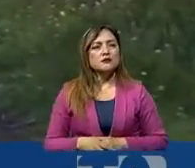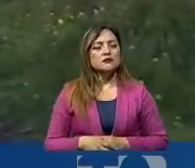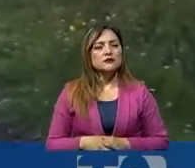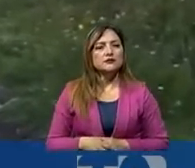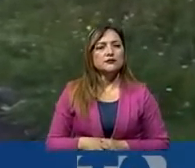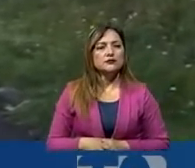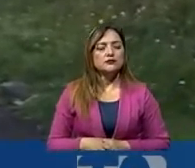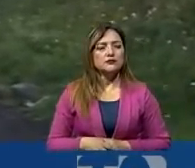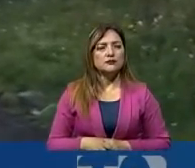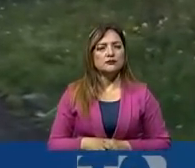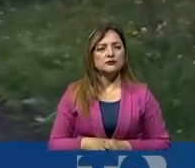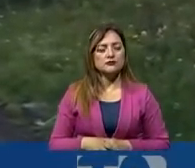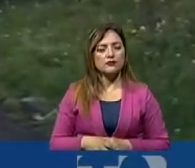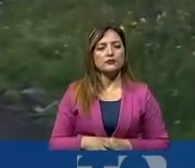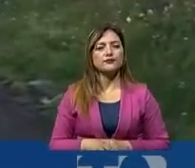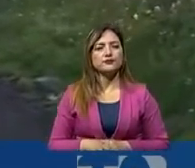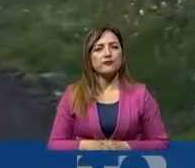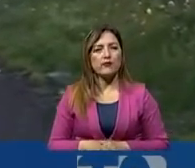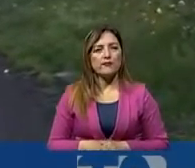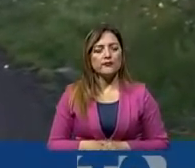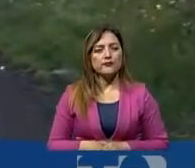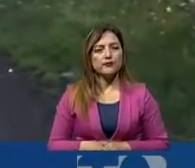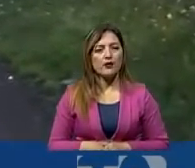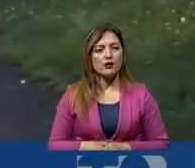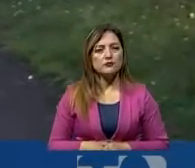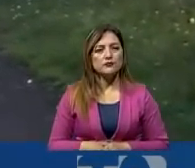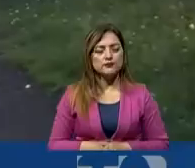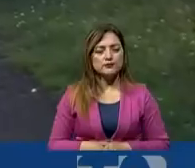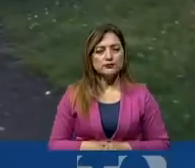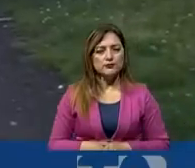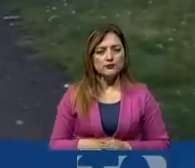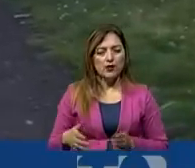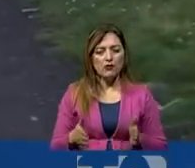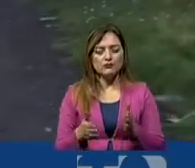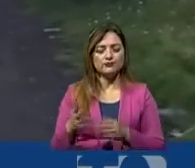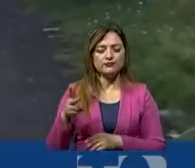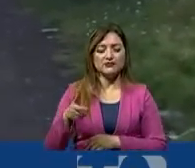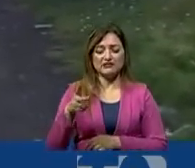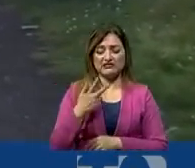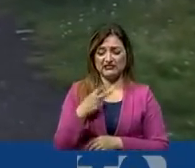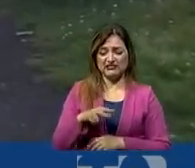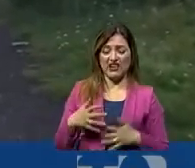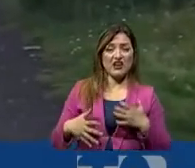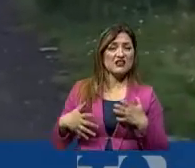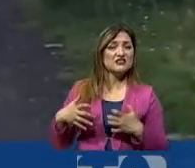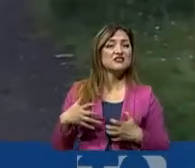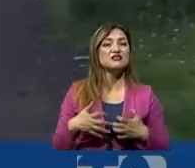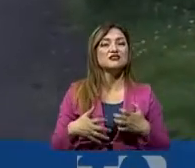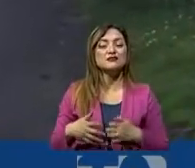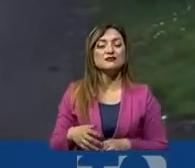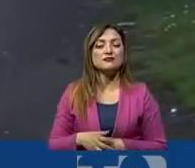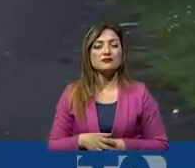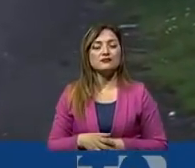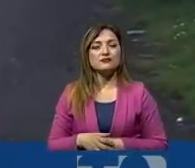acá en estos barrios. Vean ustedes, quiero explicarles un poco cómo está una de las calles, y es indignante esto porque ha habido el ofrecimiento. De